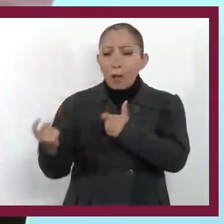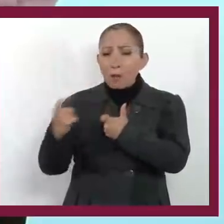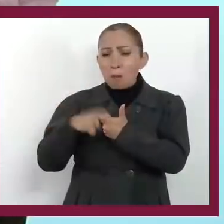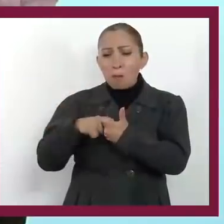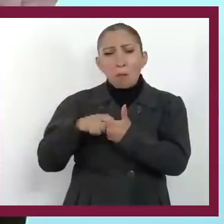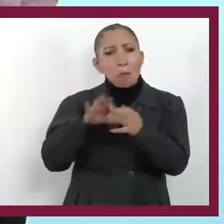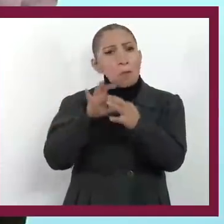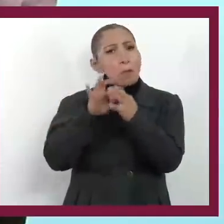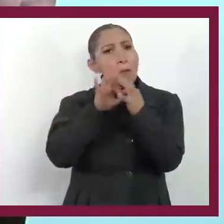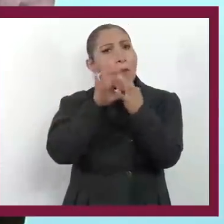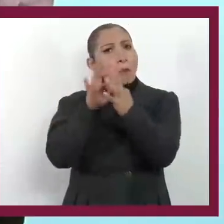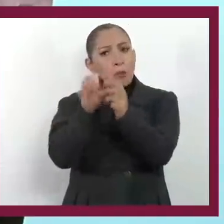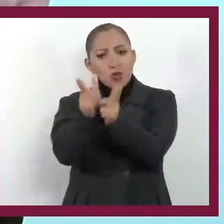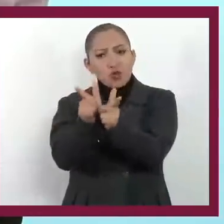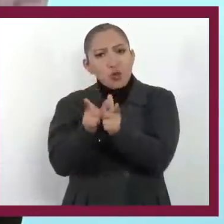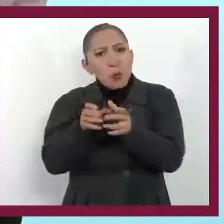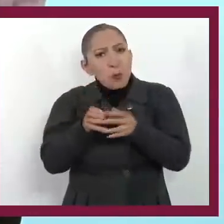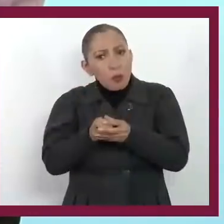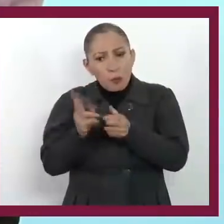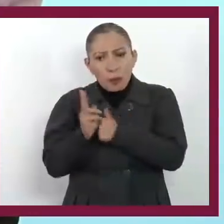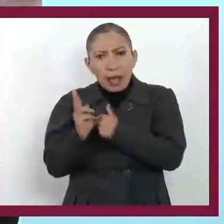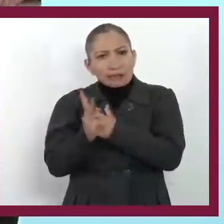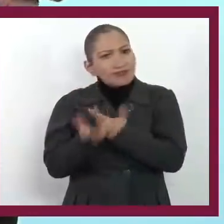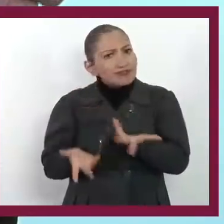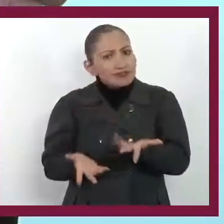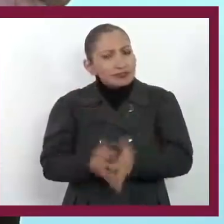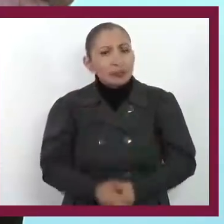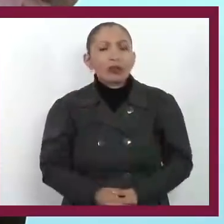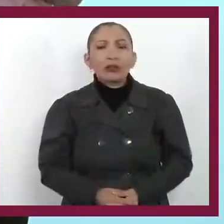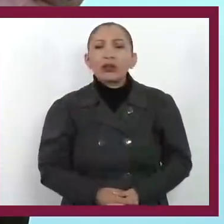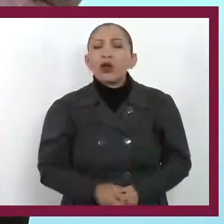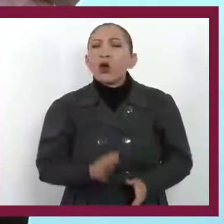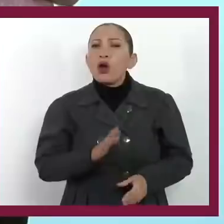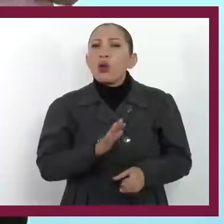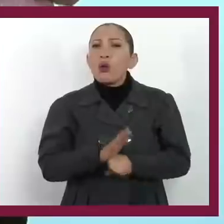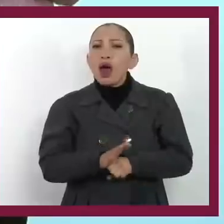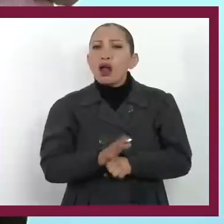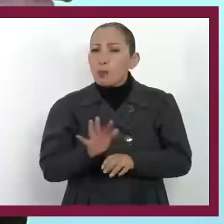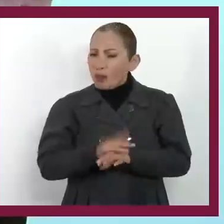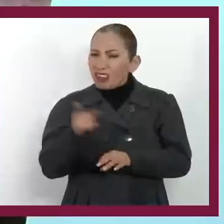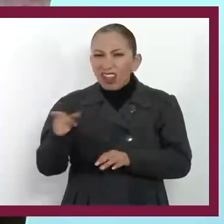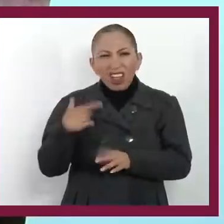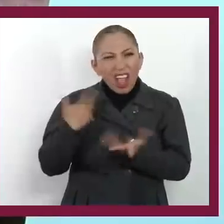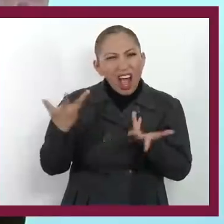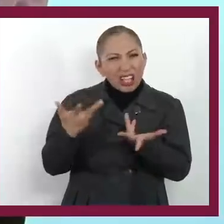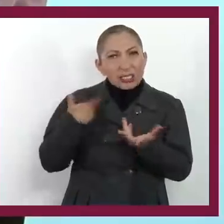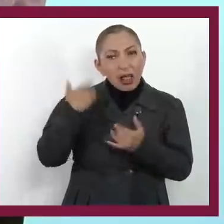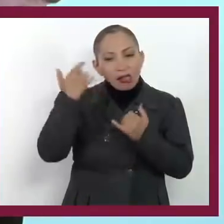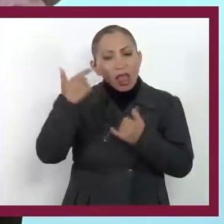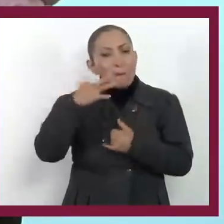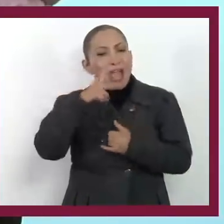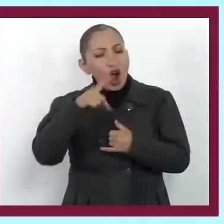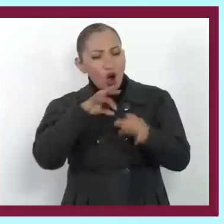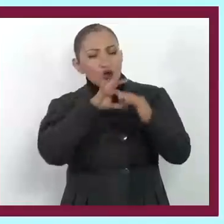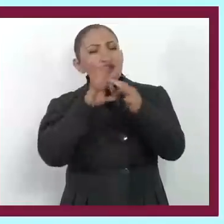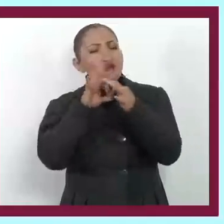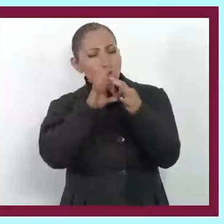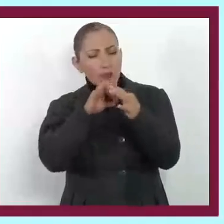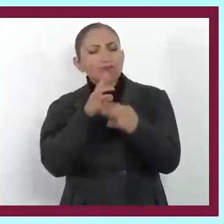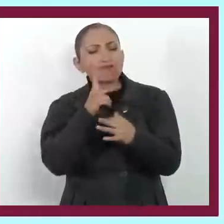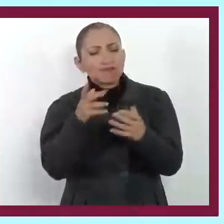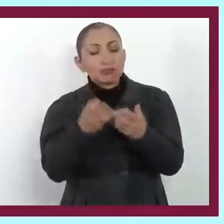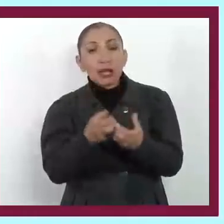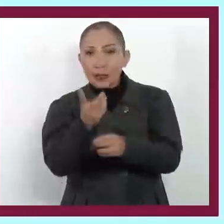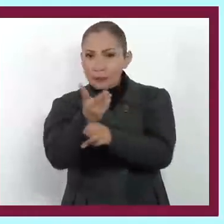decidieron unirse en una comunidad de naciones? ¿Cuáles fueron las circunstancias que los llevaron a buscar esta unión?